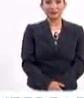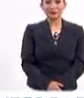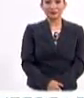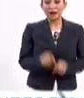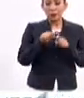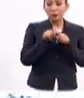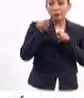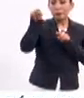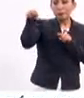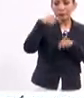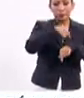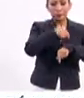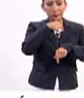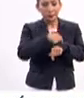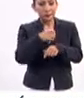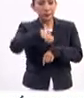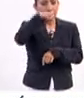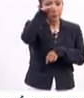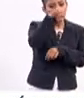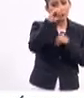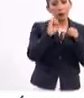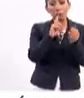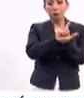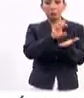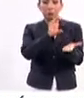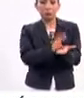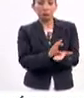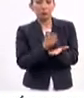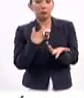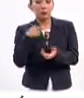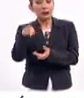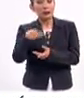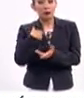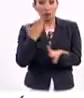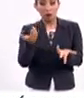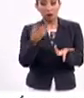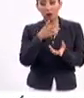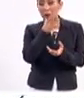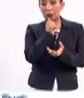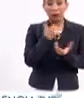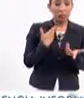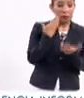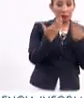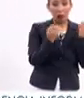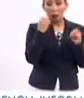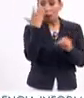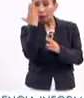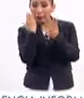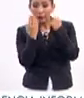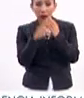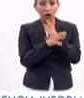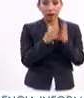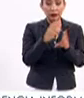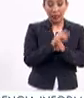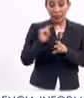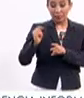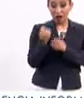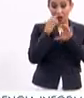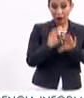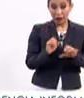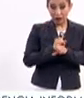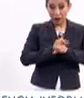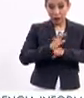La distancia, el tiempo, la edad o la discapacidad no son un impedimento para estudiar o capacitarse. Las